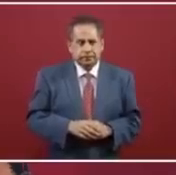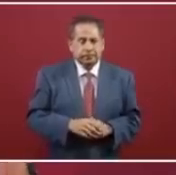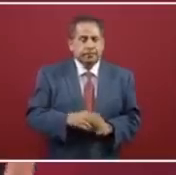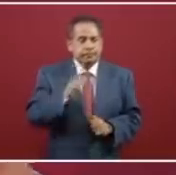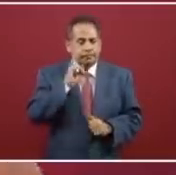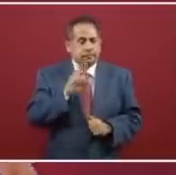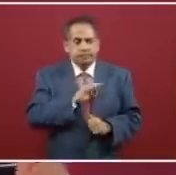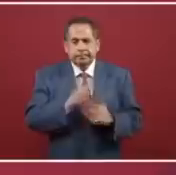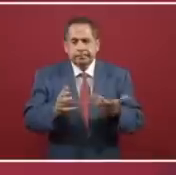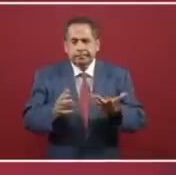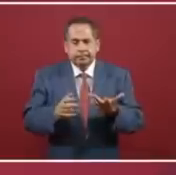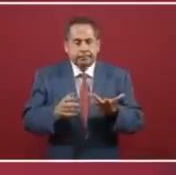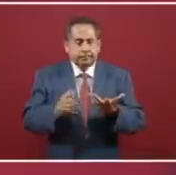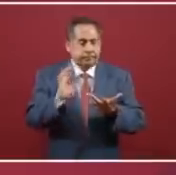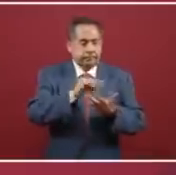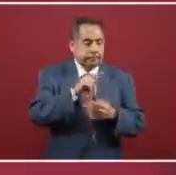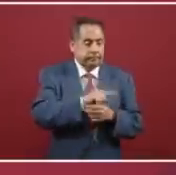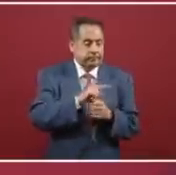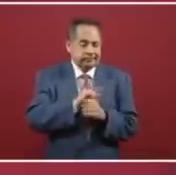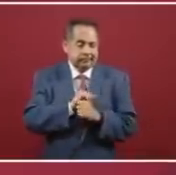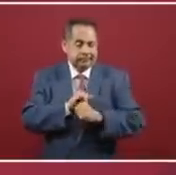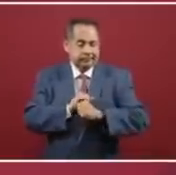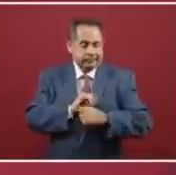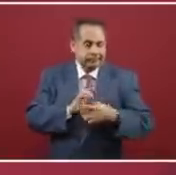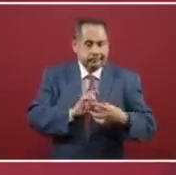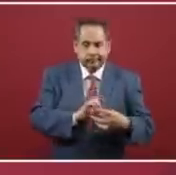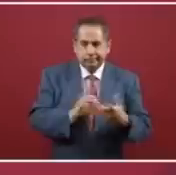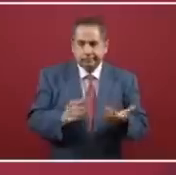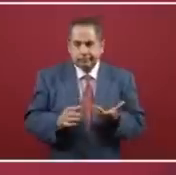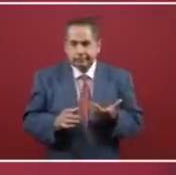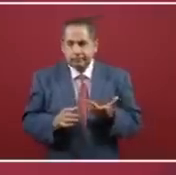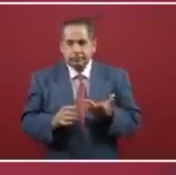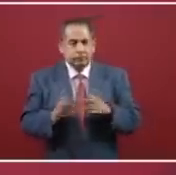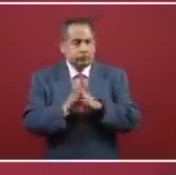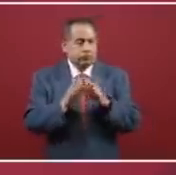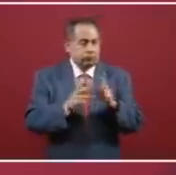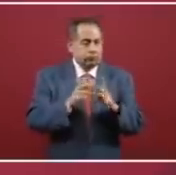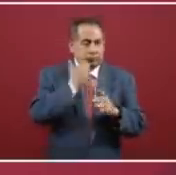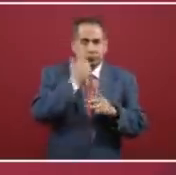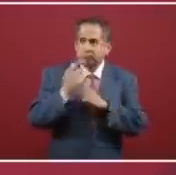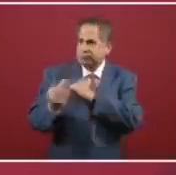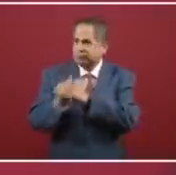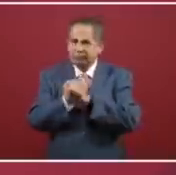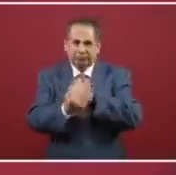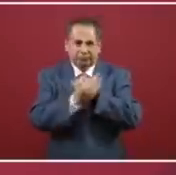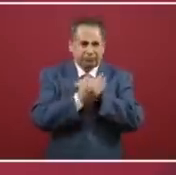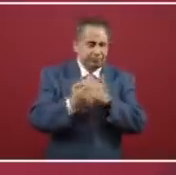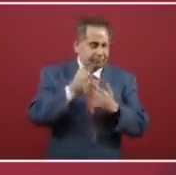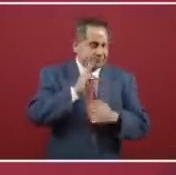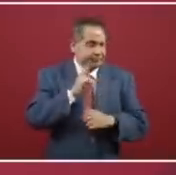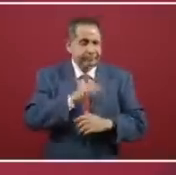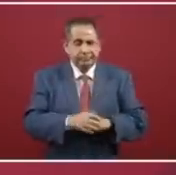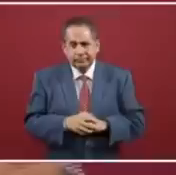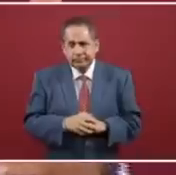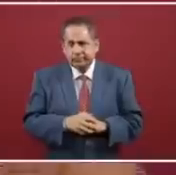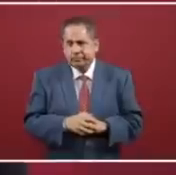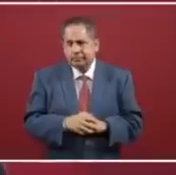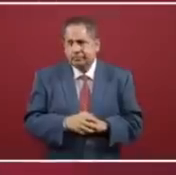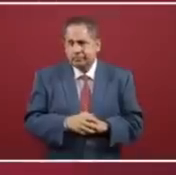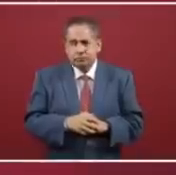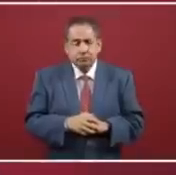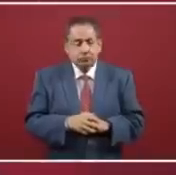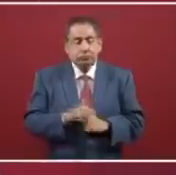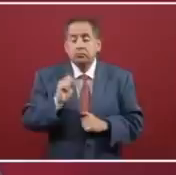puede que tenga relaciones que tenga agarraderas como era antes yo se le